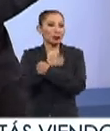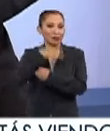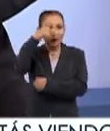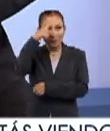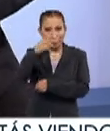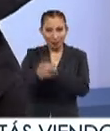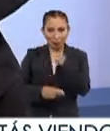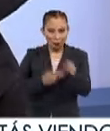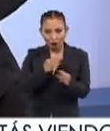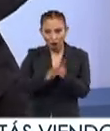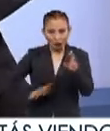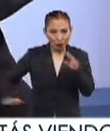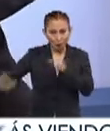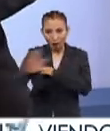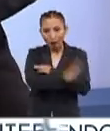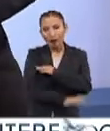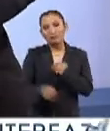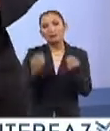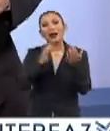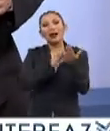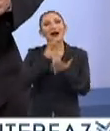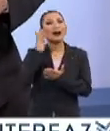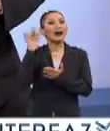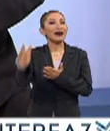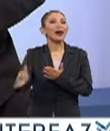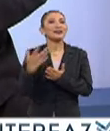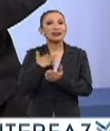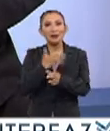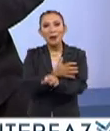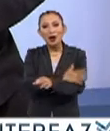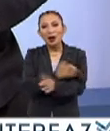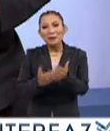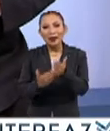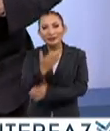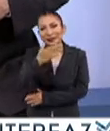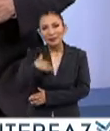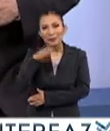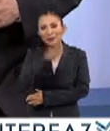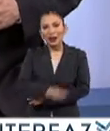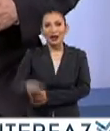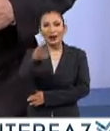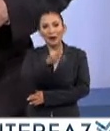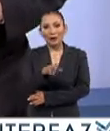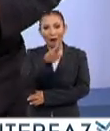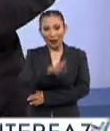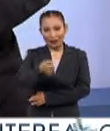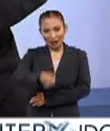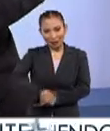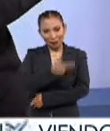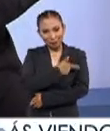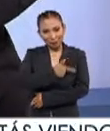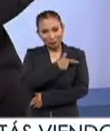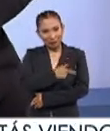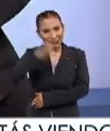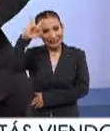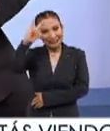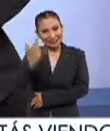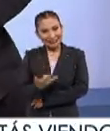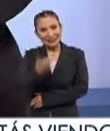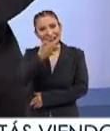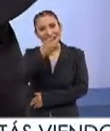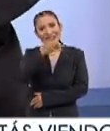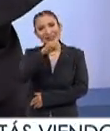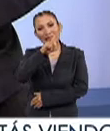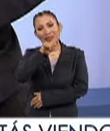de México y de todo el mundo. Les agradecemos muchísimo que nos acompañe esta mañana de miércoles. Saludamos con mucho gusto a Griselda